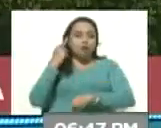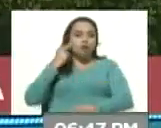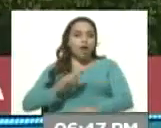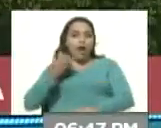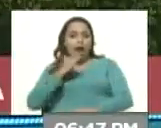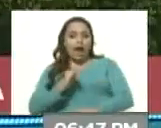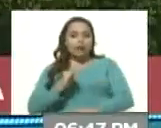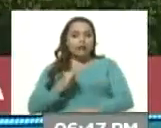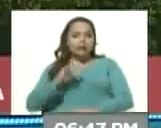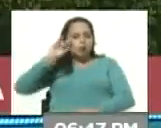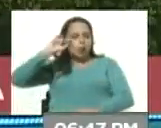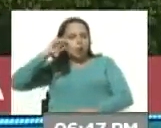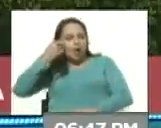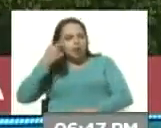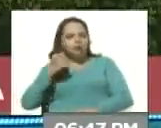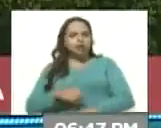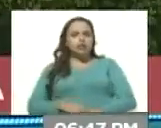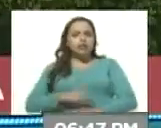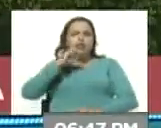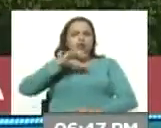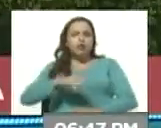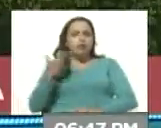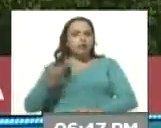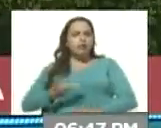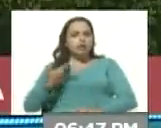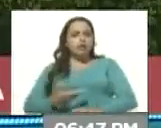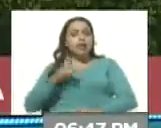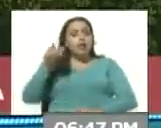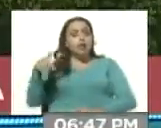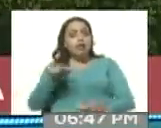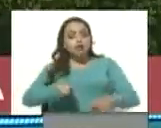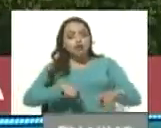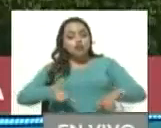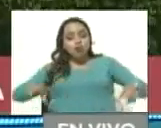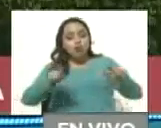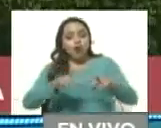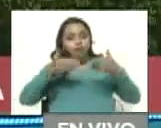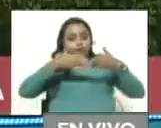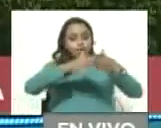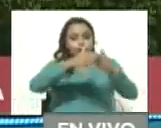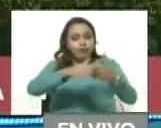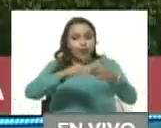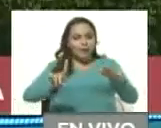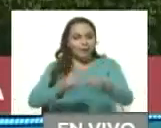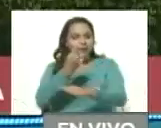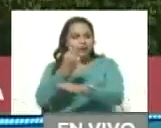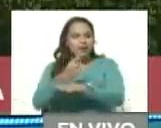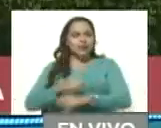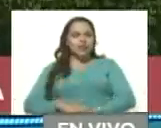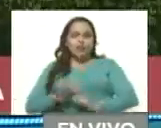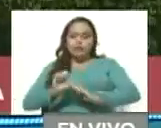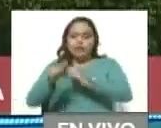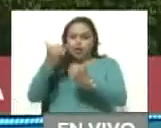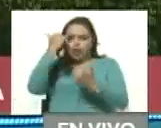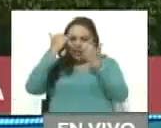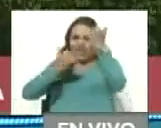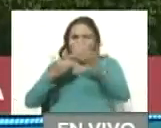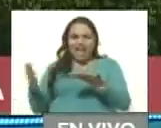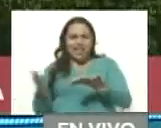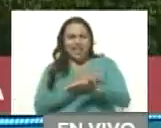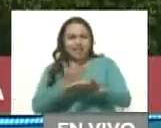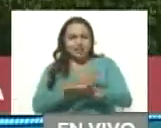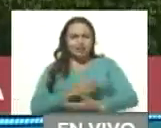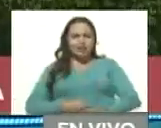territorio principal puerto de entrada del país por donde ingresaron pues las ideas los principales libros por donde llegó precisamente